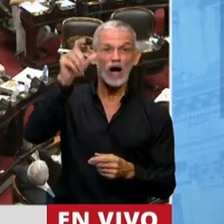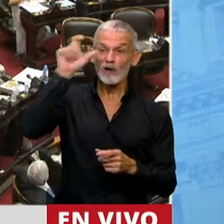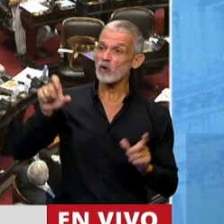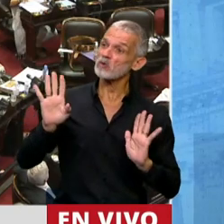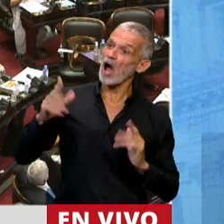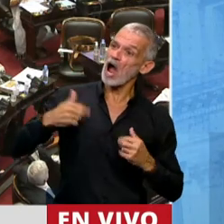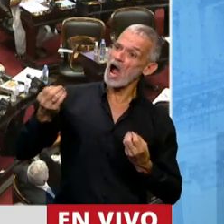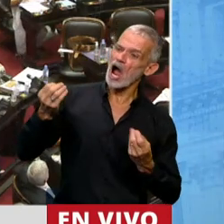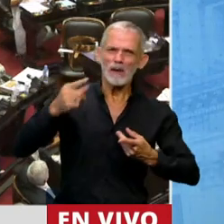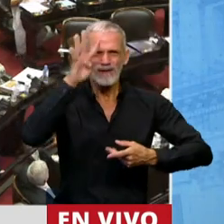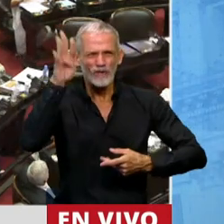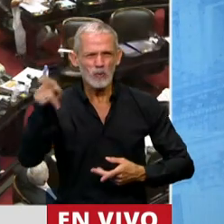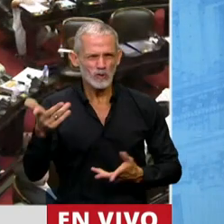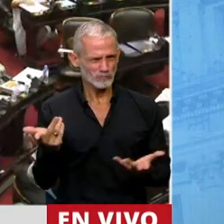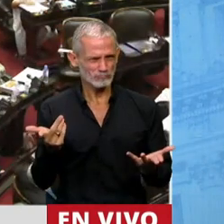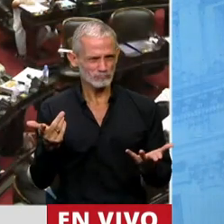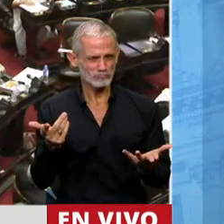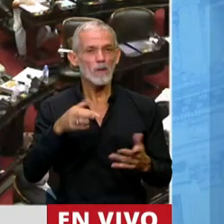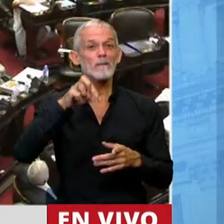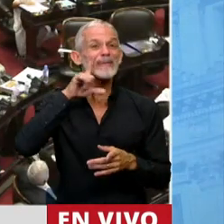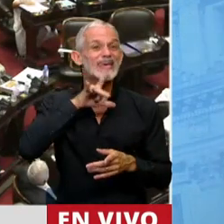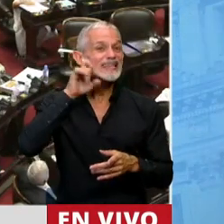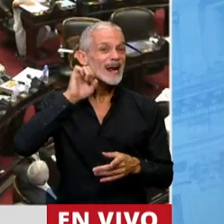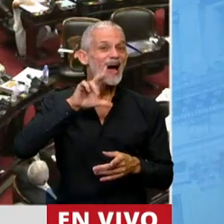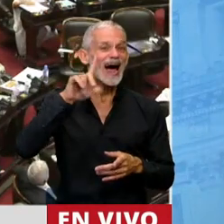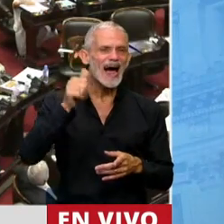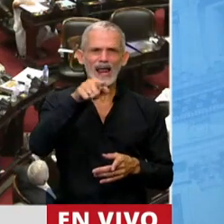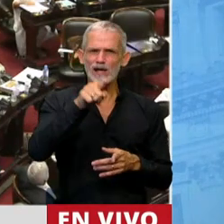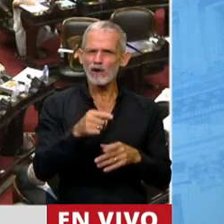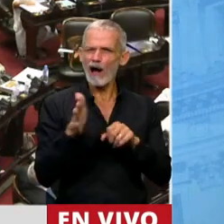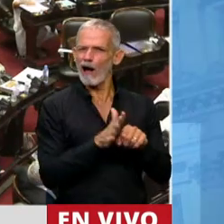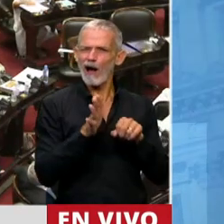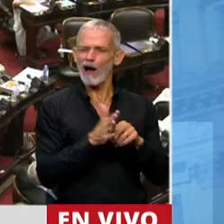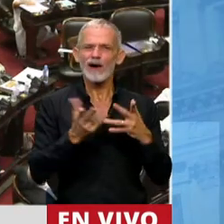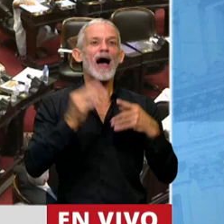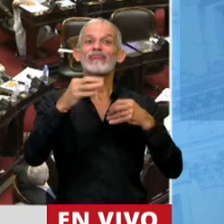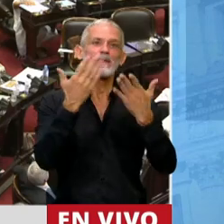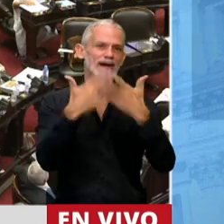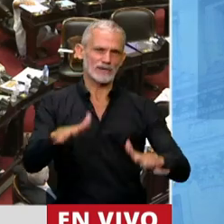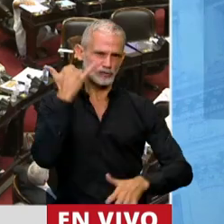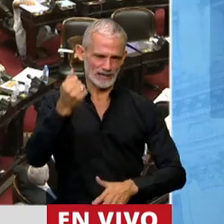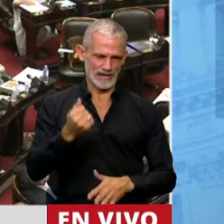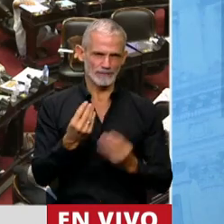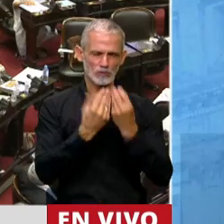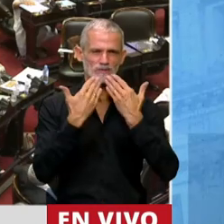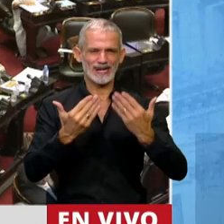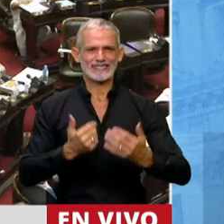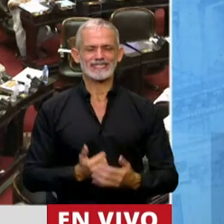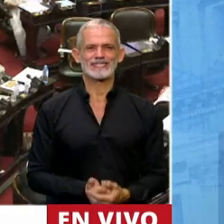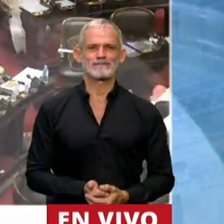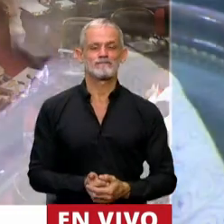nada. ¿Saben qué? Pietragala es un infame encubridor que tiene que renunciar ya. Gracias, presidente.